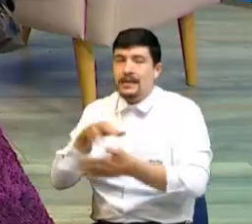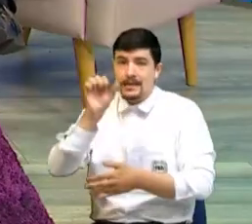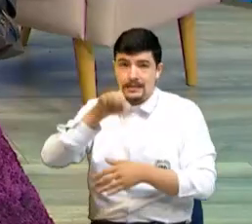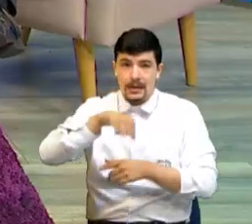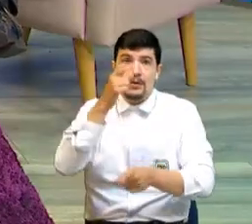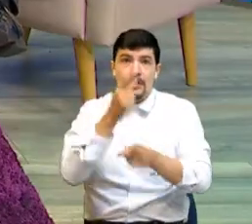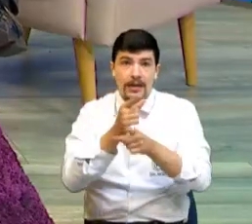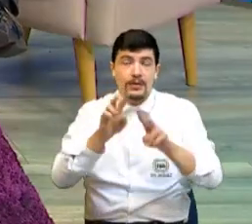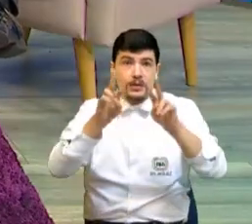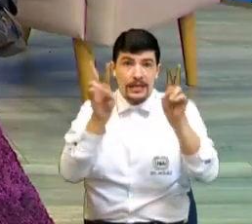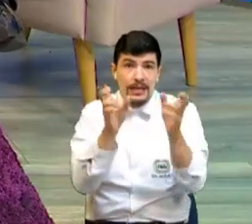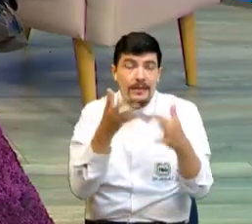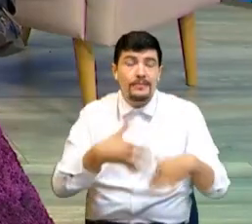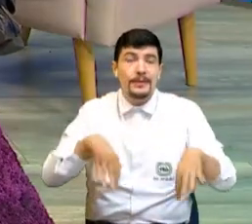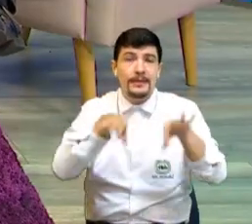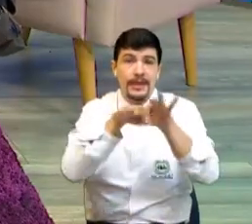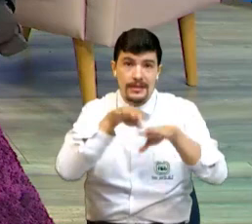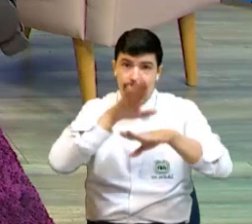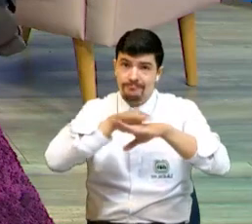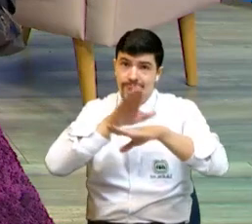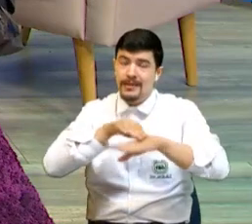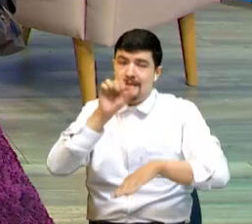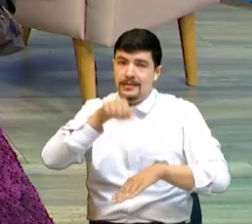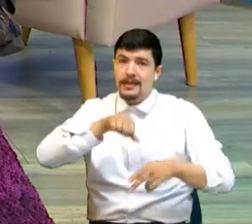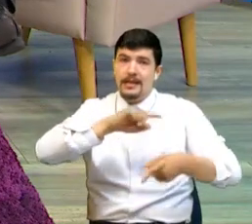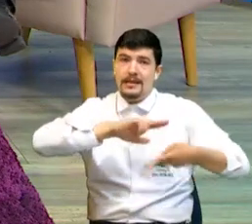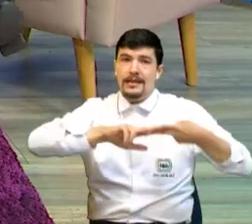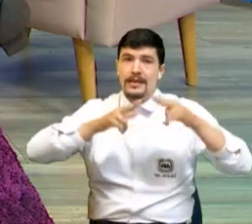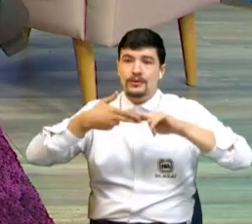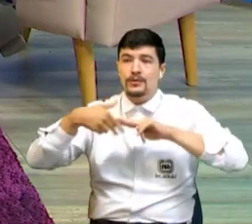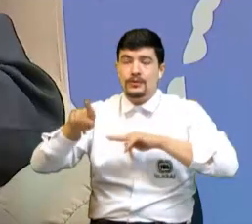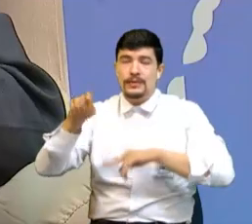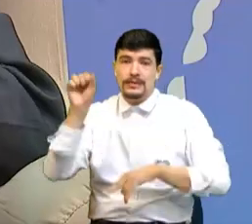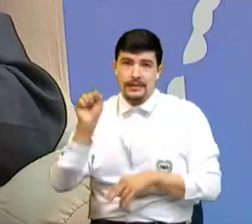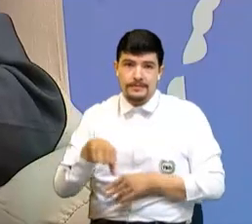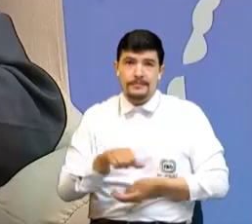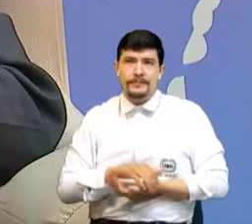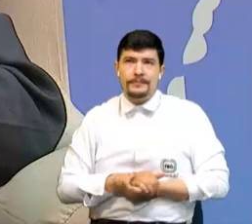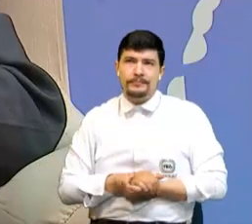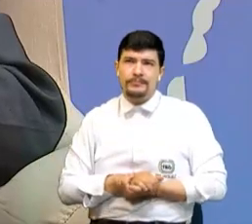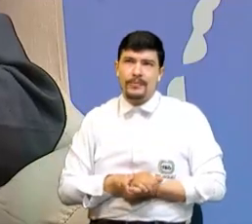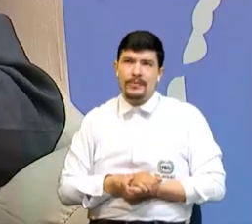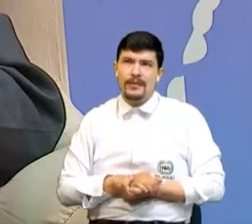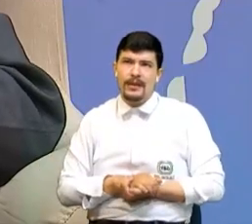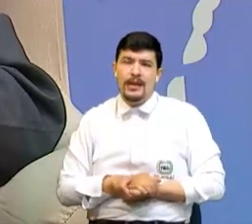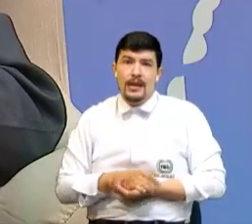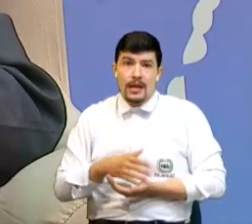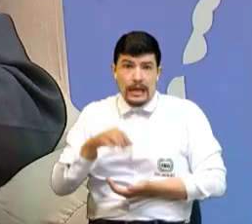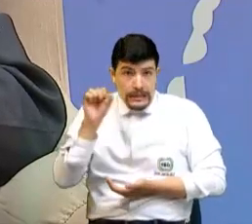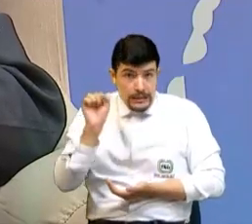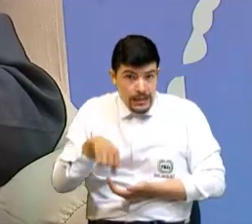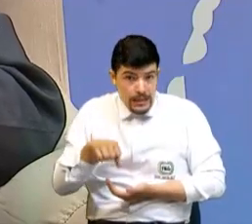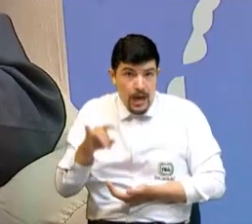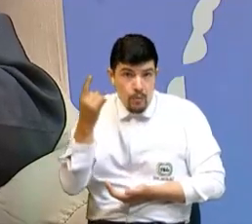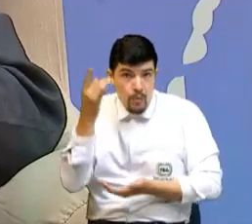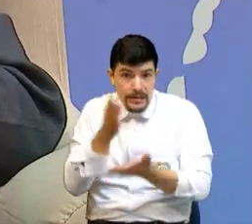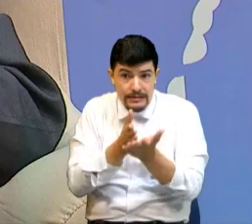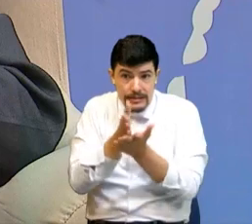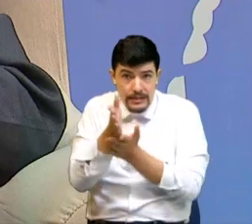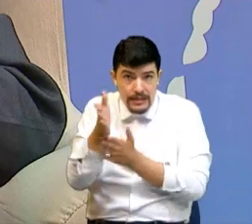punto importante y tiene que ver con si aún persiste